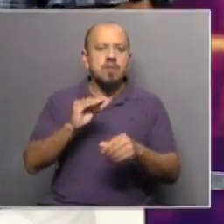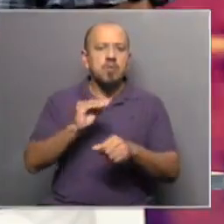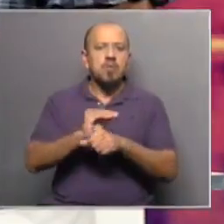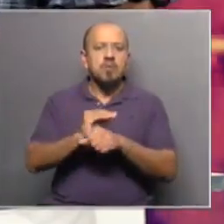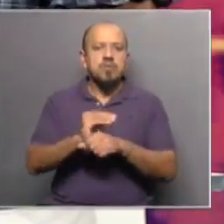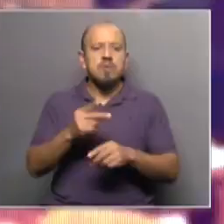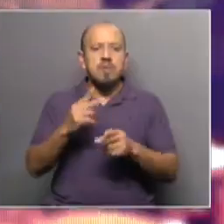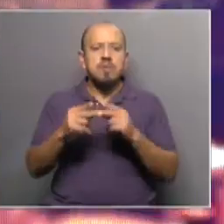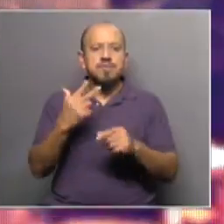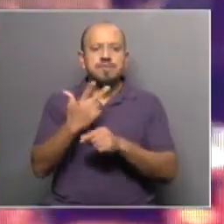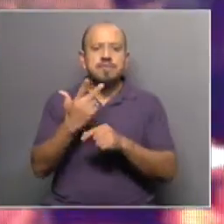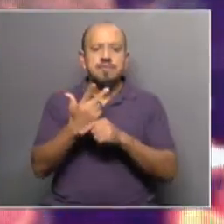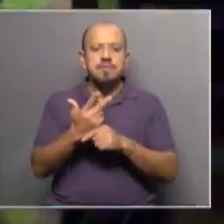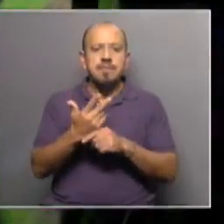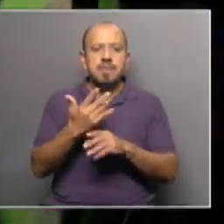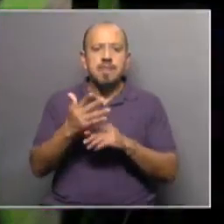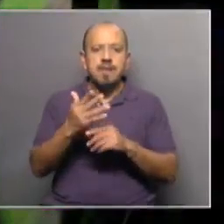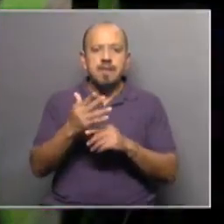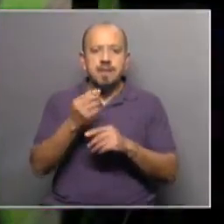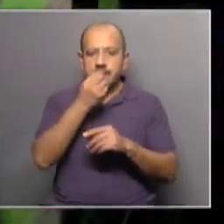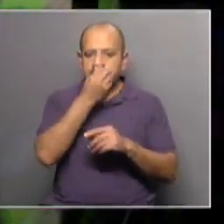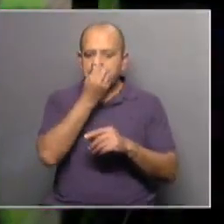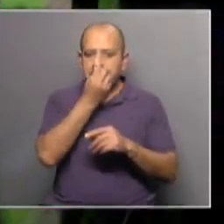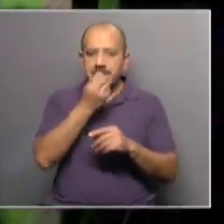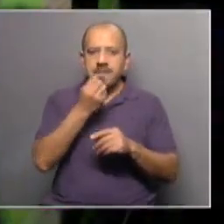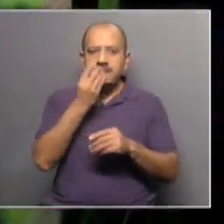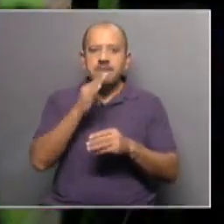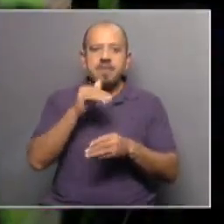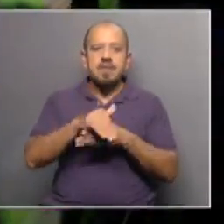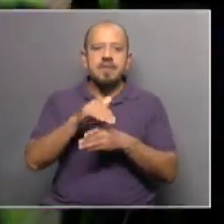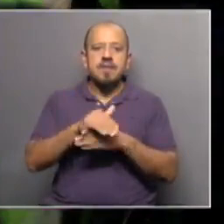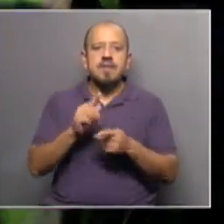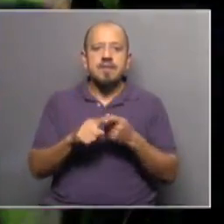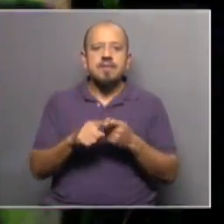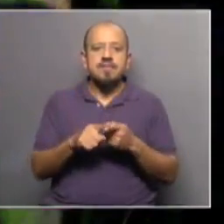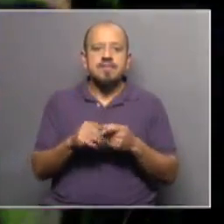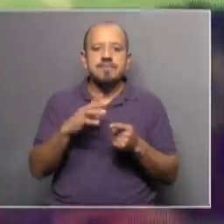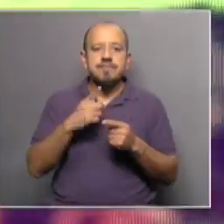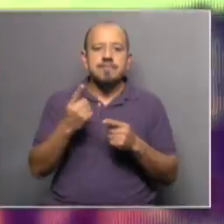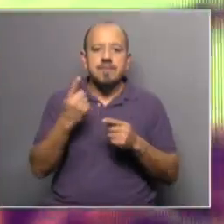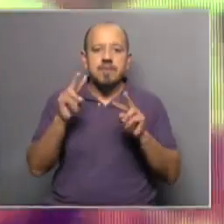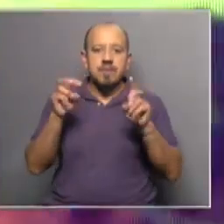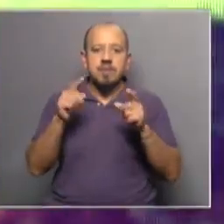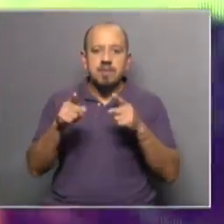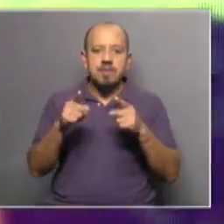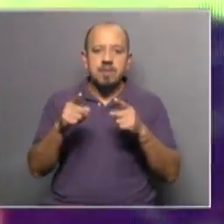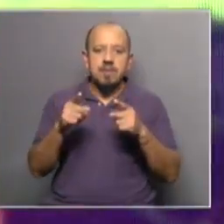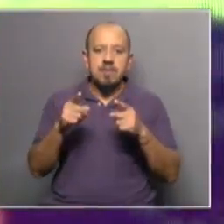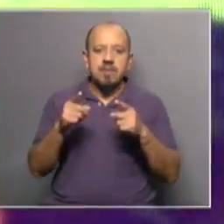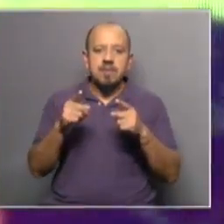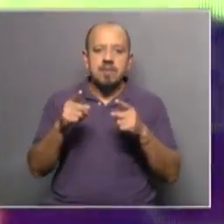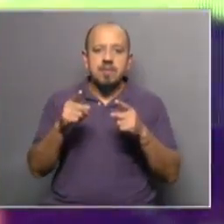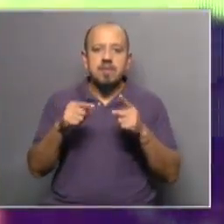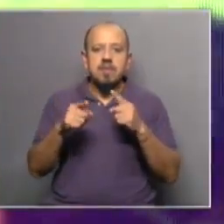se vinculan los tres, ¿no? Bueno, buenas noches, buenas tardes. Que estar acá. Hay un tema ahí que nos parece que está muy bueno